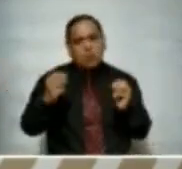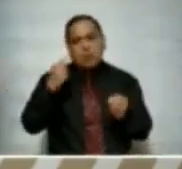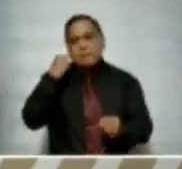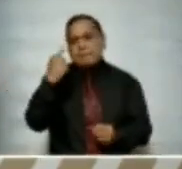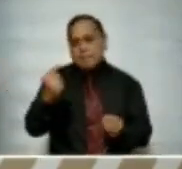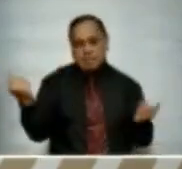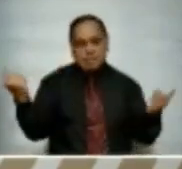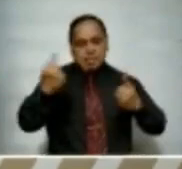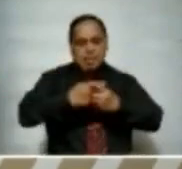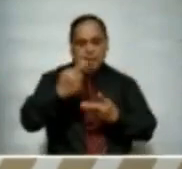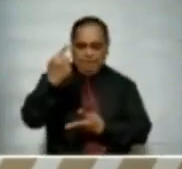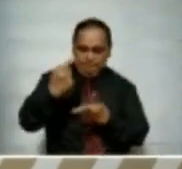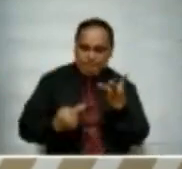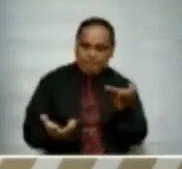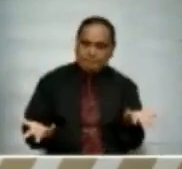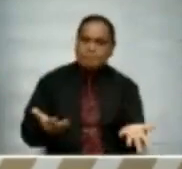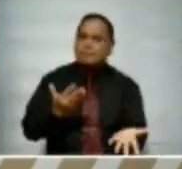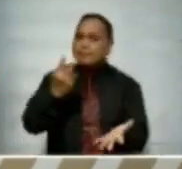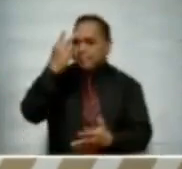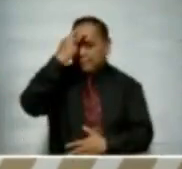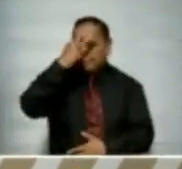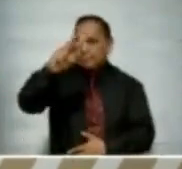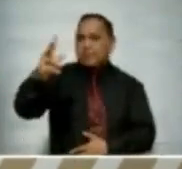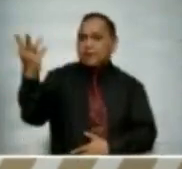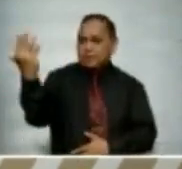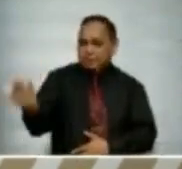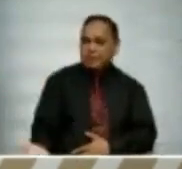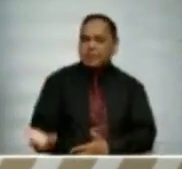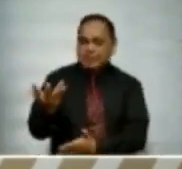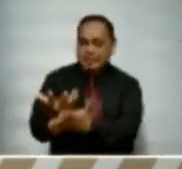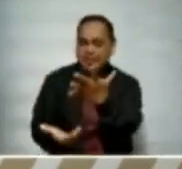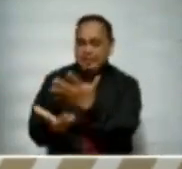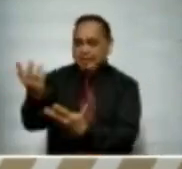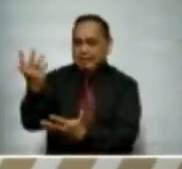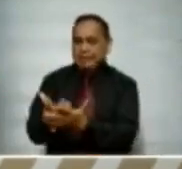que pues ahora sí que el Estado mexicano va a tener que responder por las acciones del gobierno de Felipe Calderón.